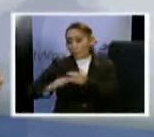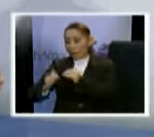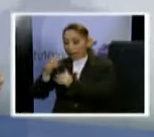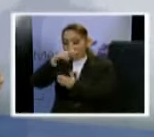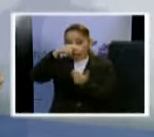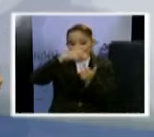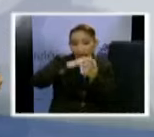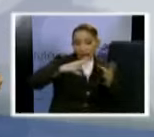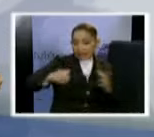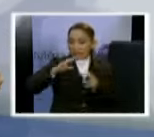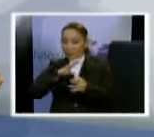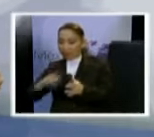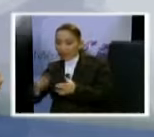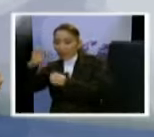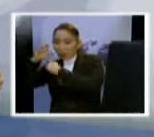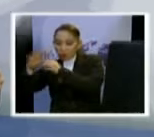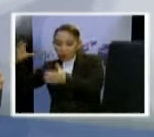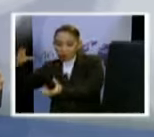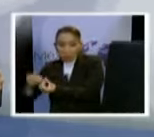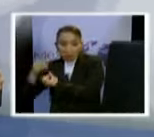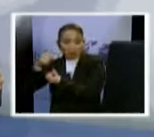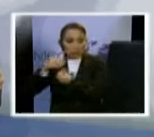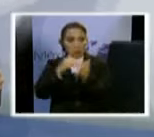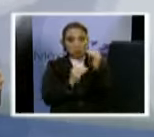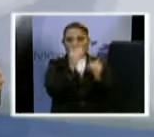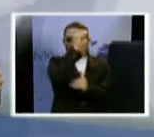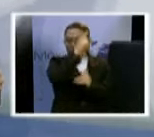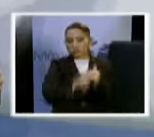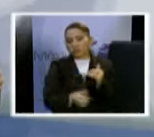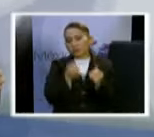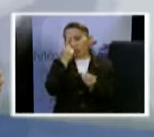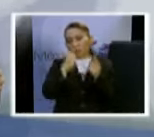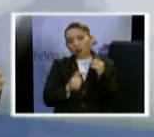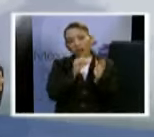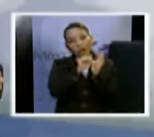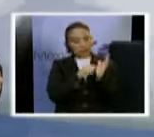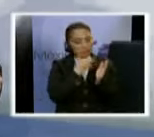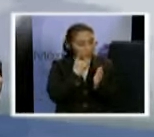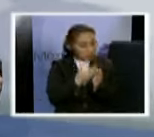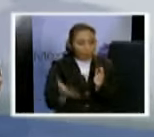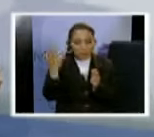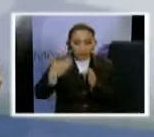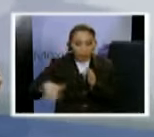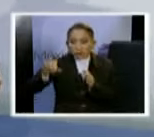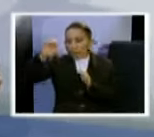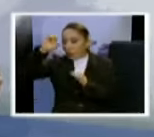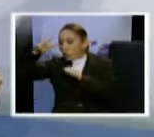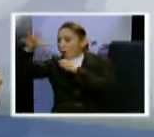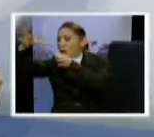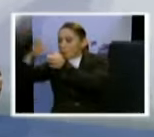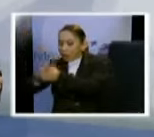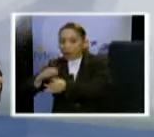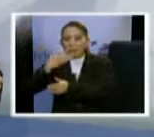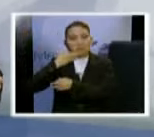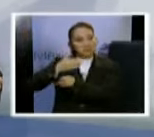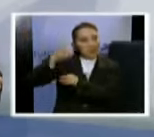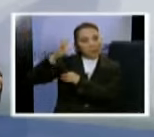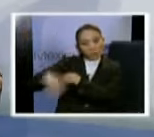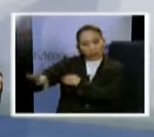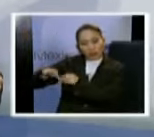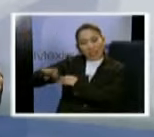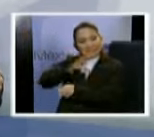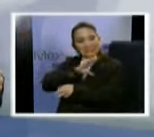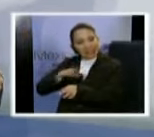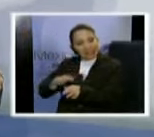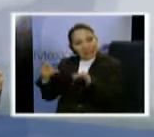la región con China y con Europa, lo cual significa que hay artículos que dicen, está muy bien buscar hacia Europa, está muy bien buscar